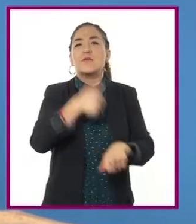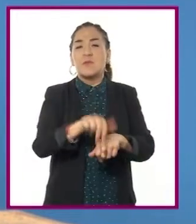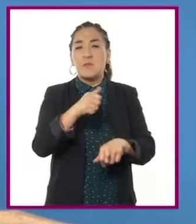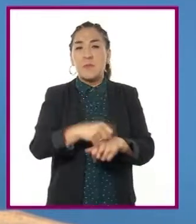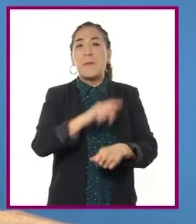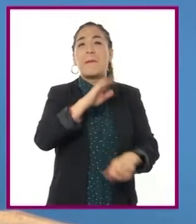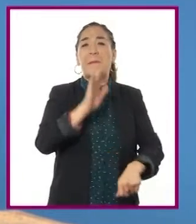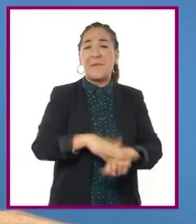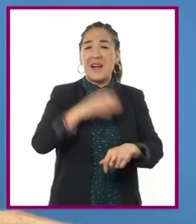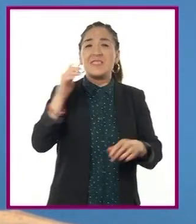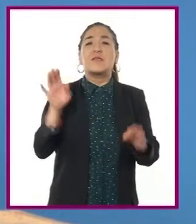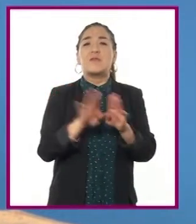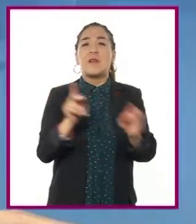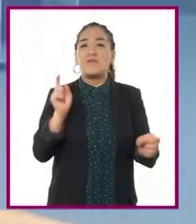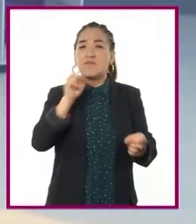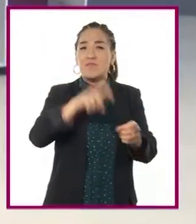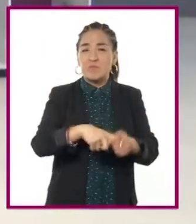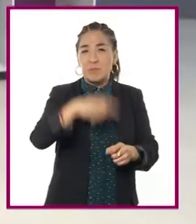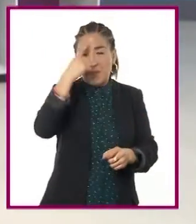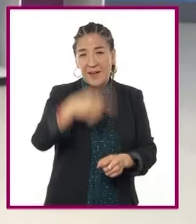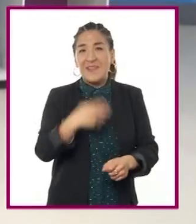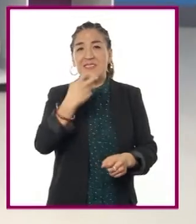se sumaba al club nuclear.